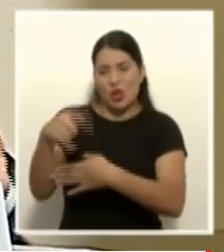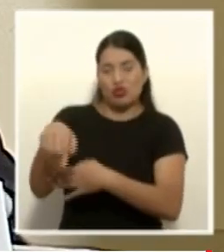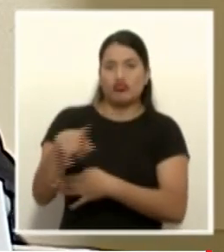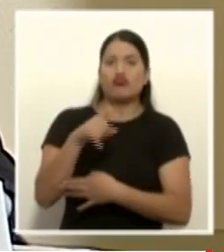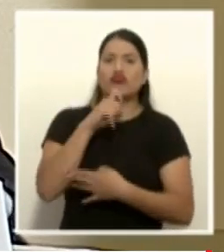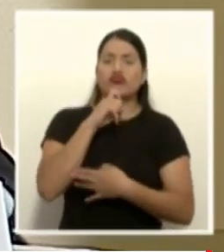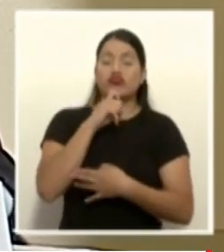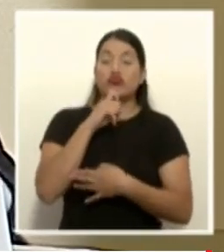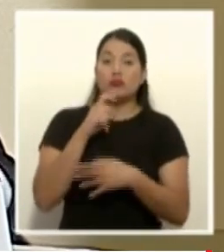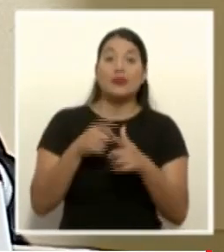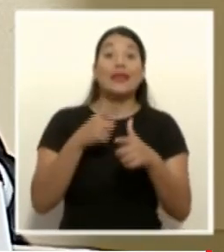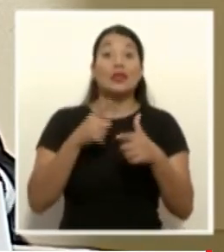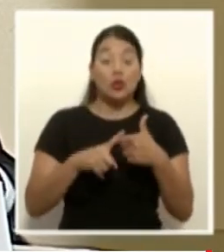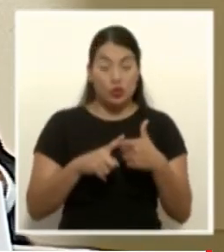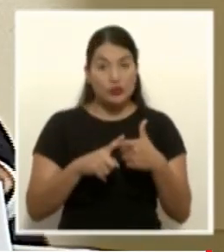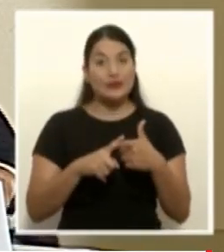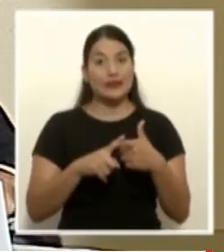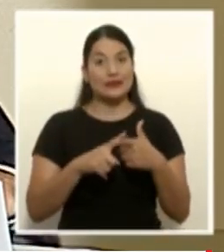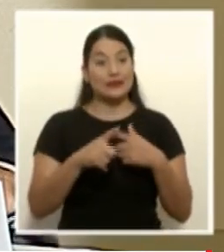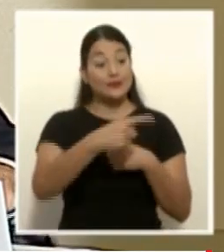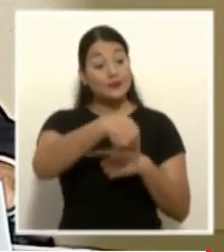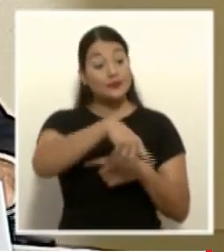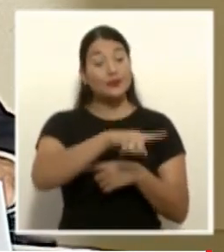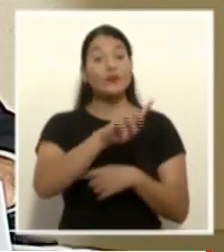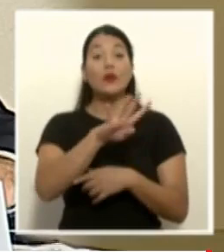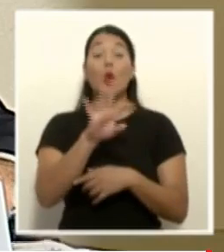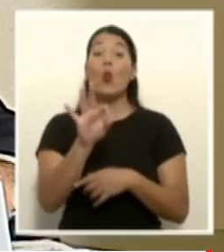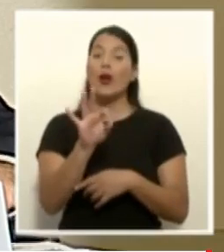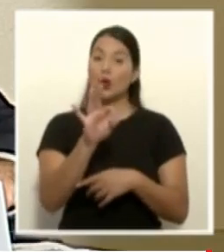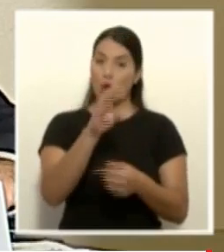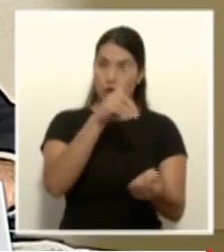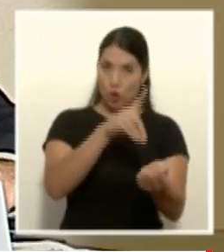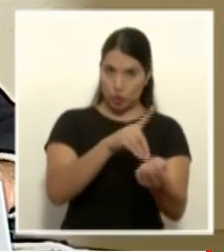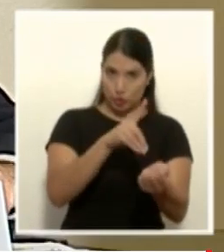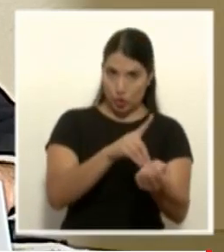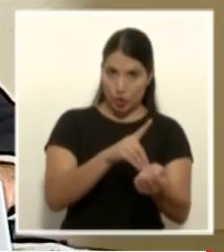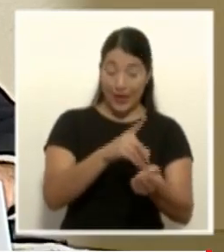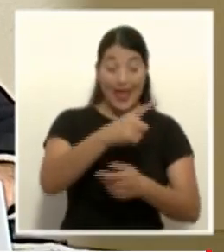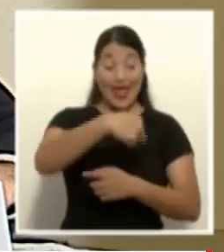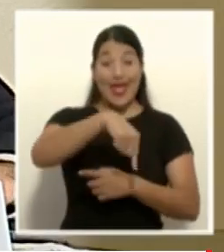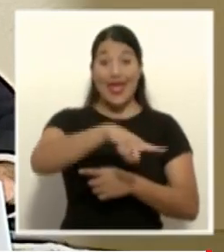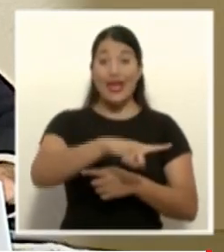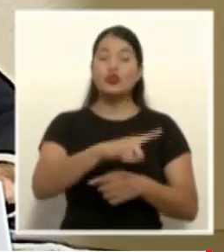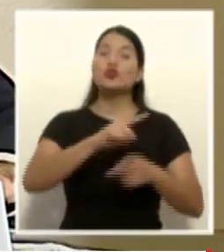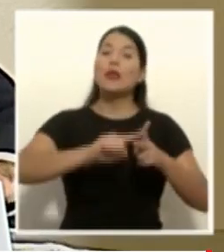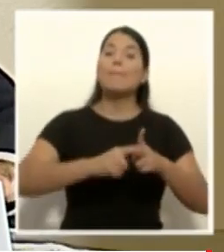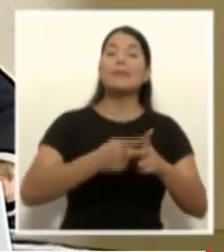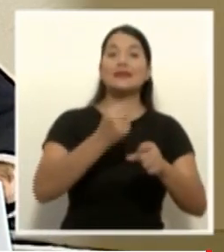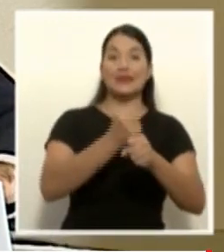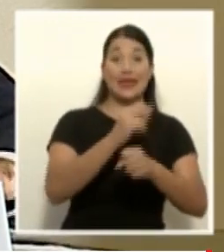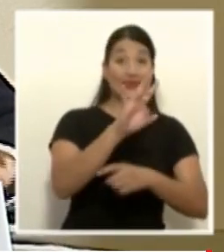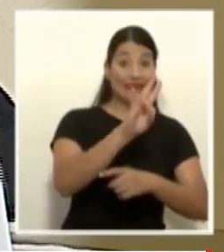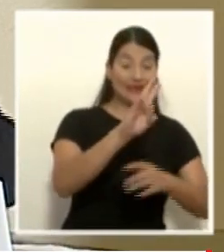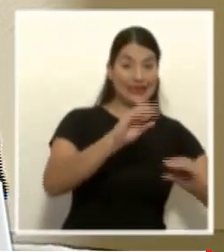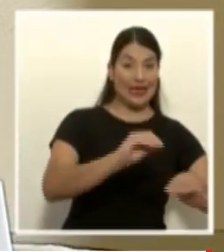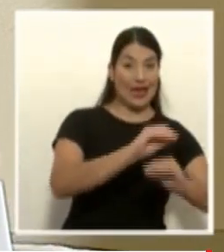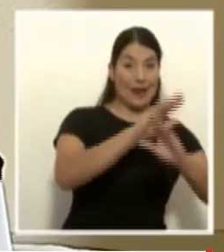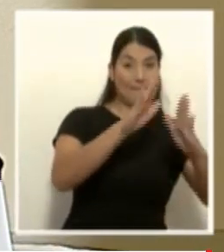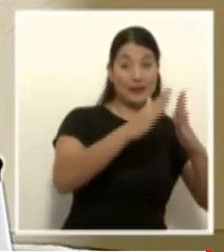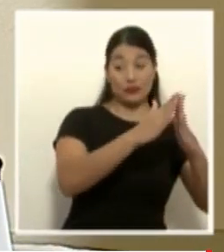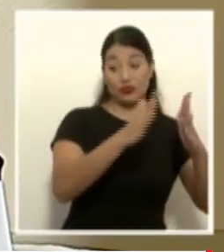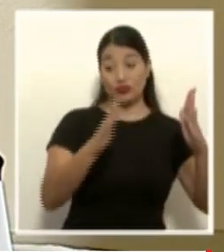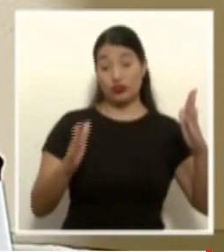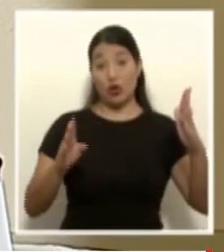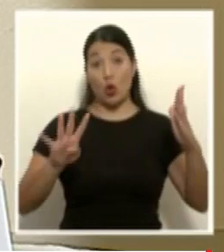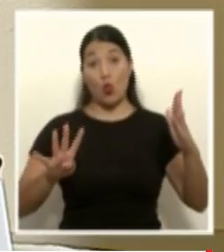estos 49 profesionales que los maneja el CENDEIS. Ellos operan desde las 7 de la mañana